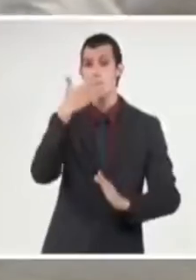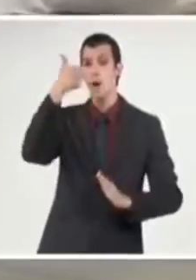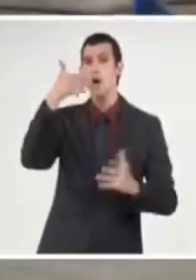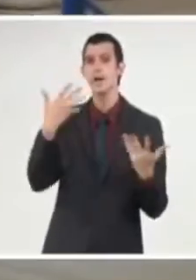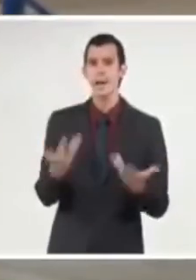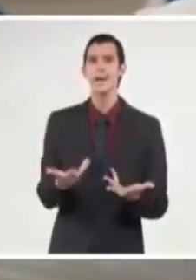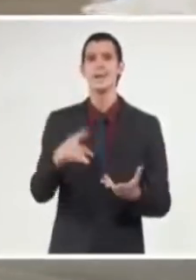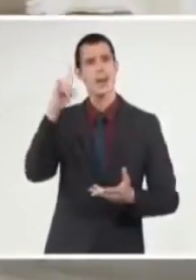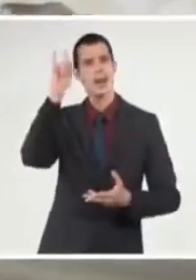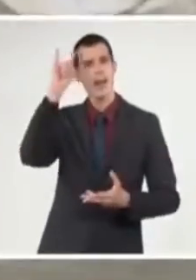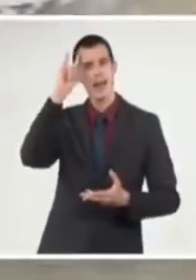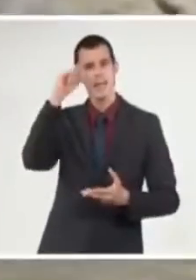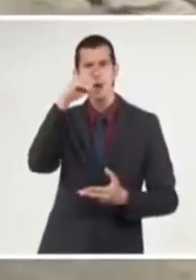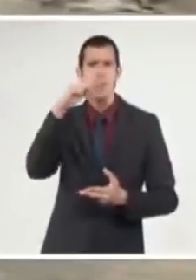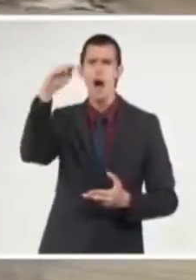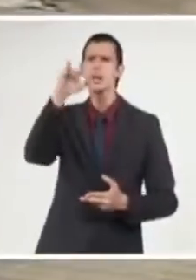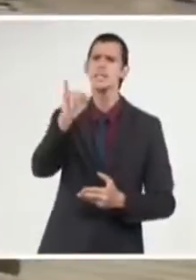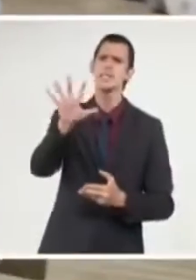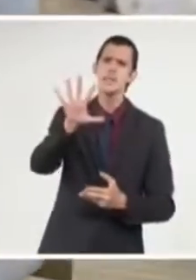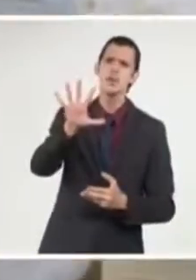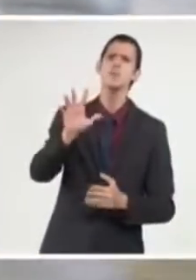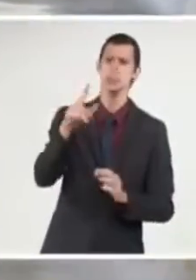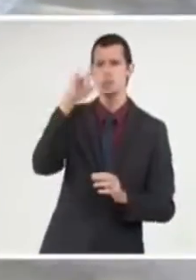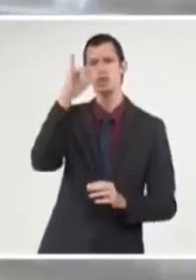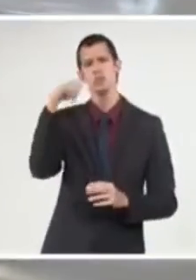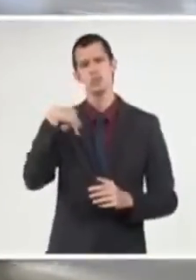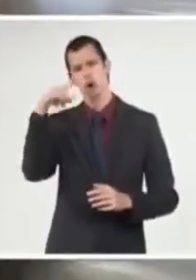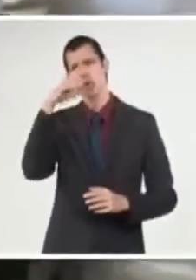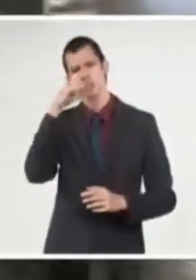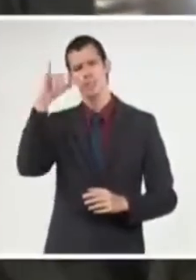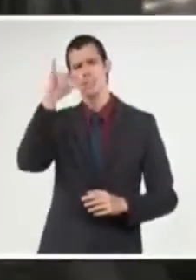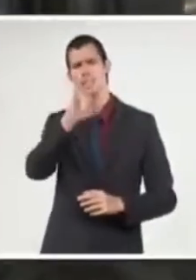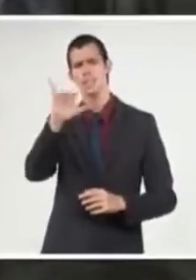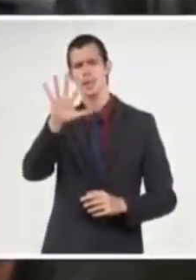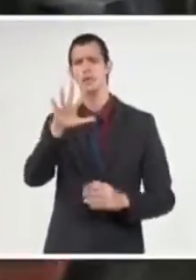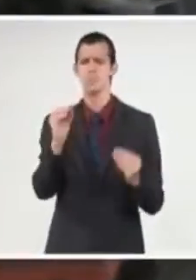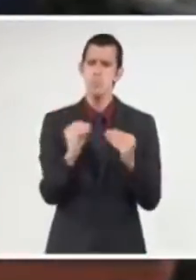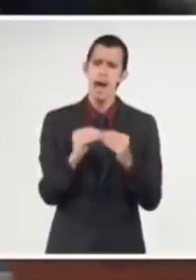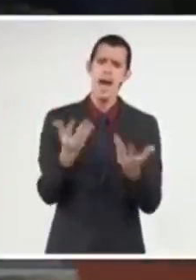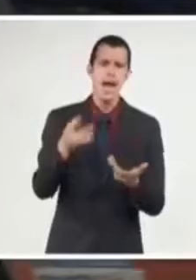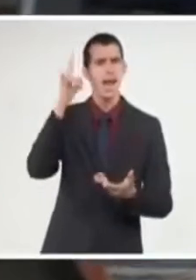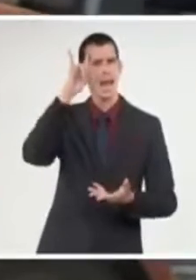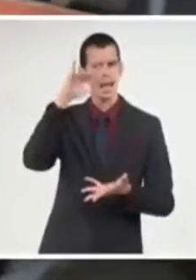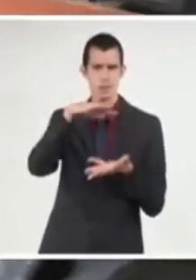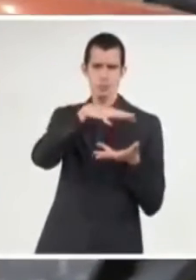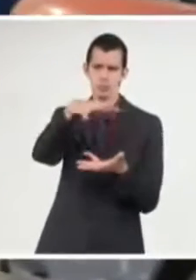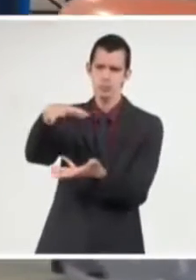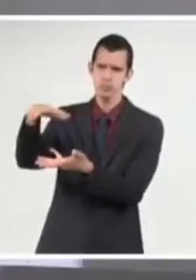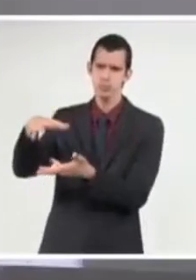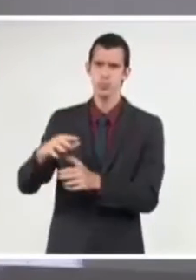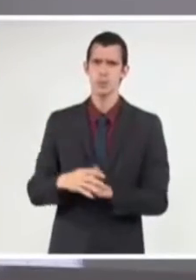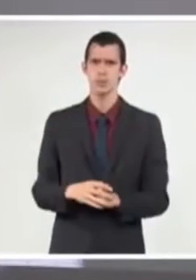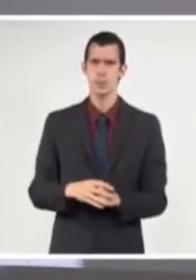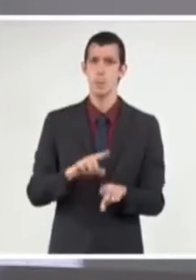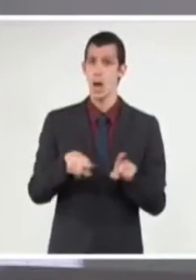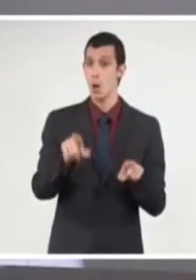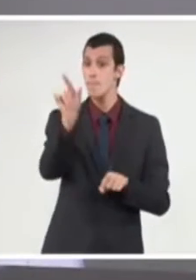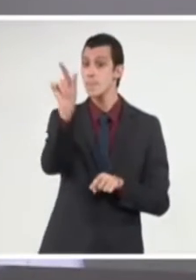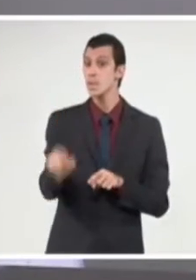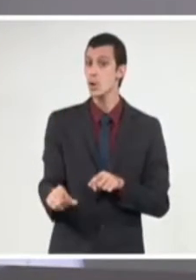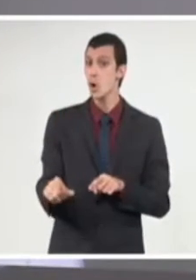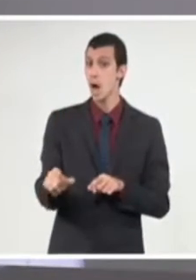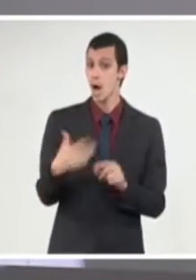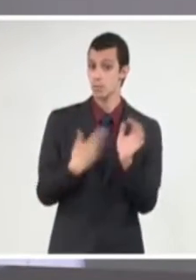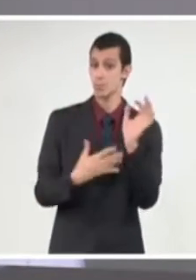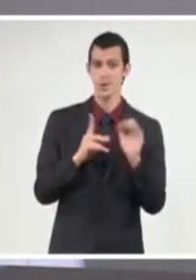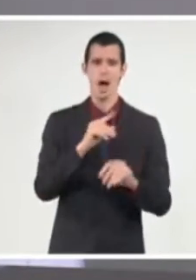65 años. La cantidad de medio kilogramo se entrega de manera individual, no por núcleo familiar. 4 provincias